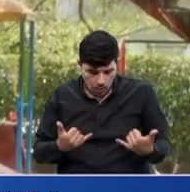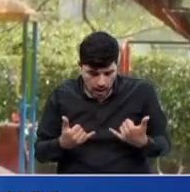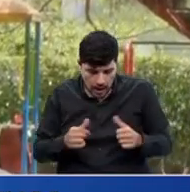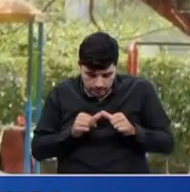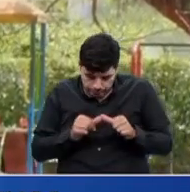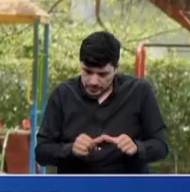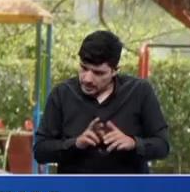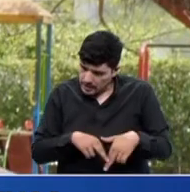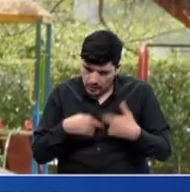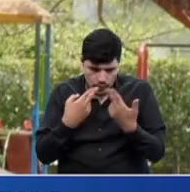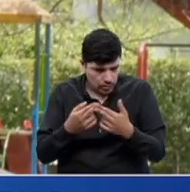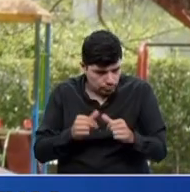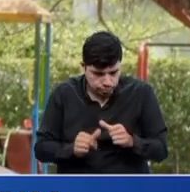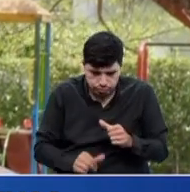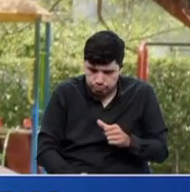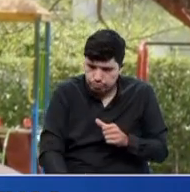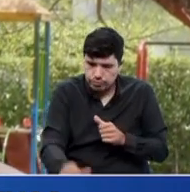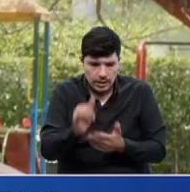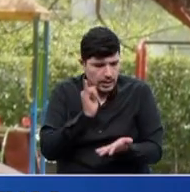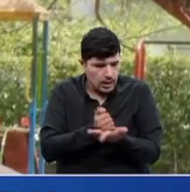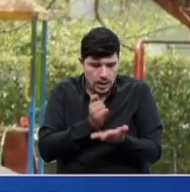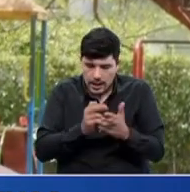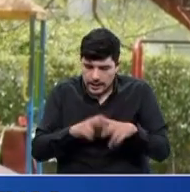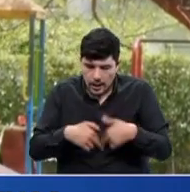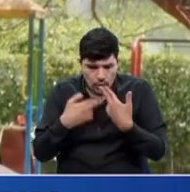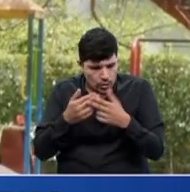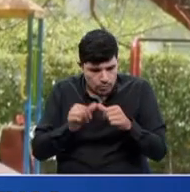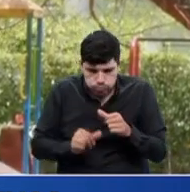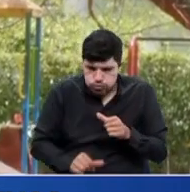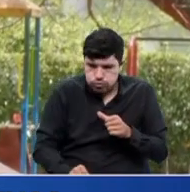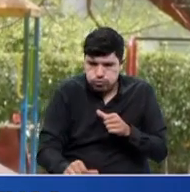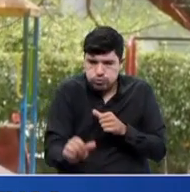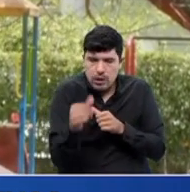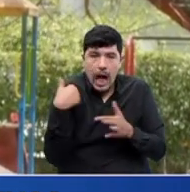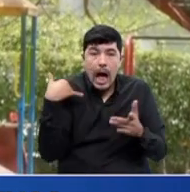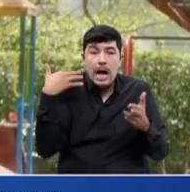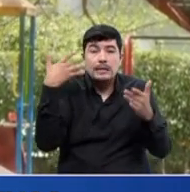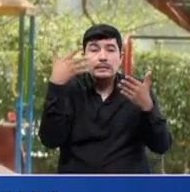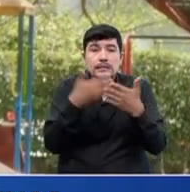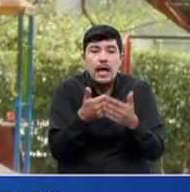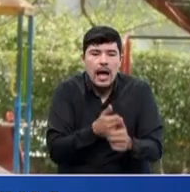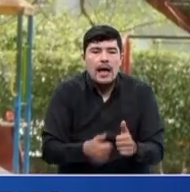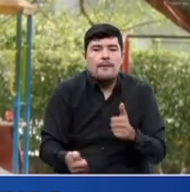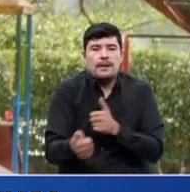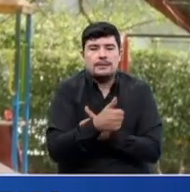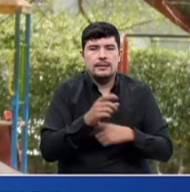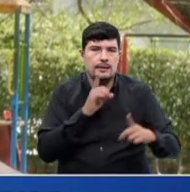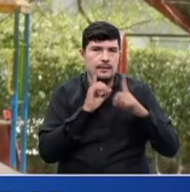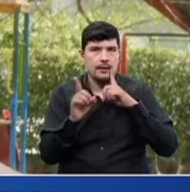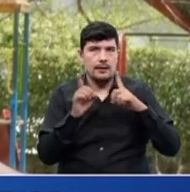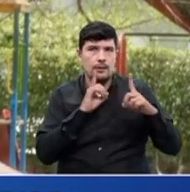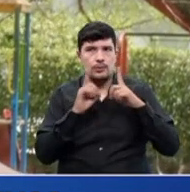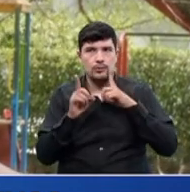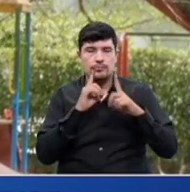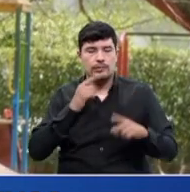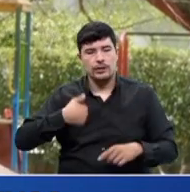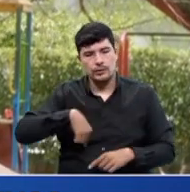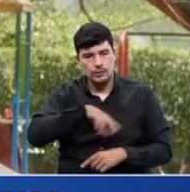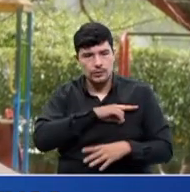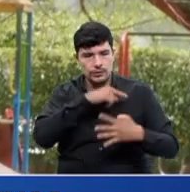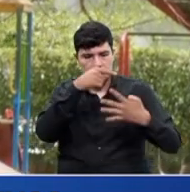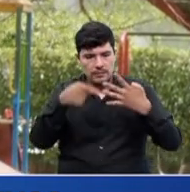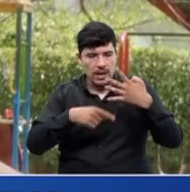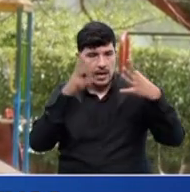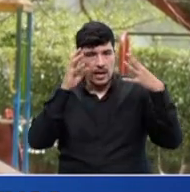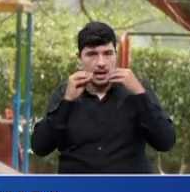Esa asamblea permanente se mantiene, no obstante, hasta que avancemos en el diálogo y, por supuesto, podamos llegar a